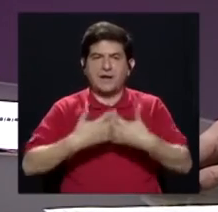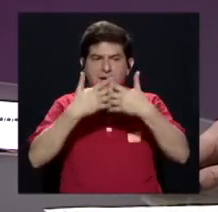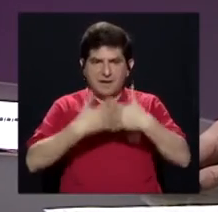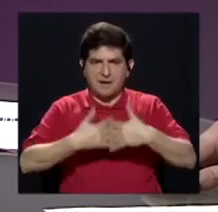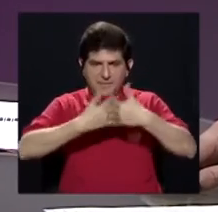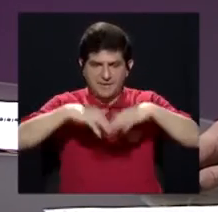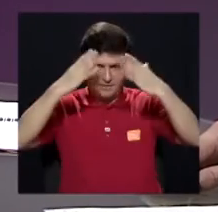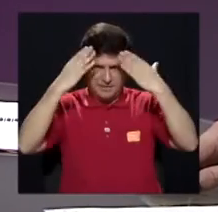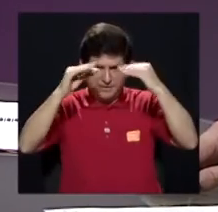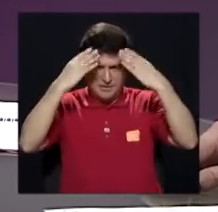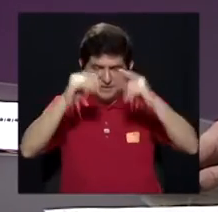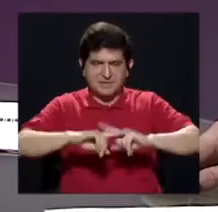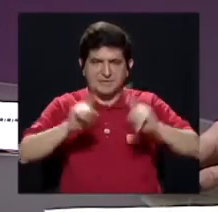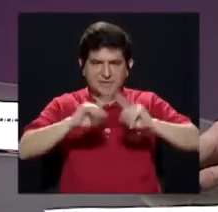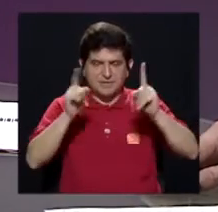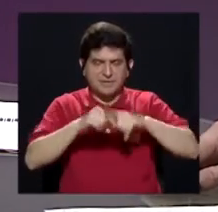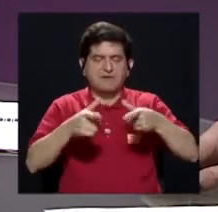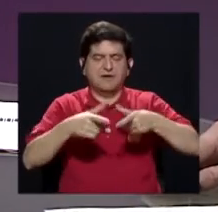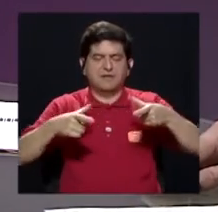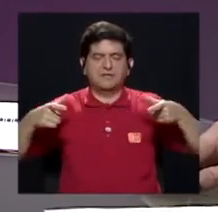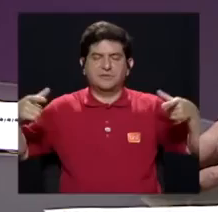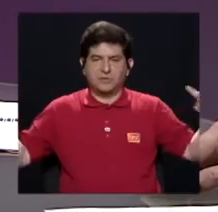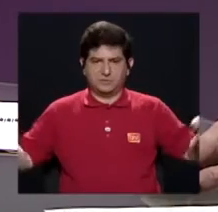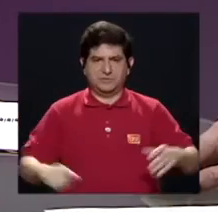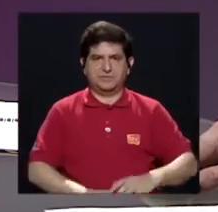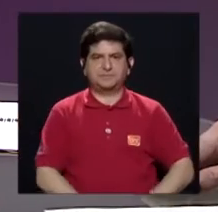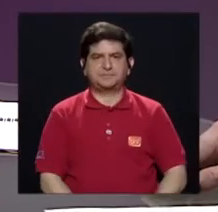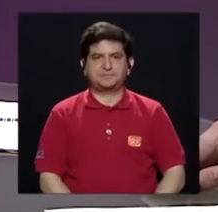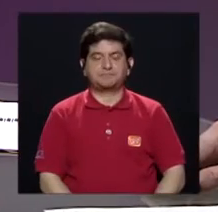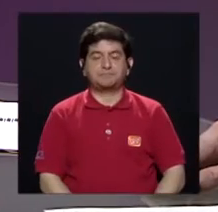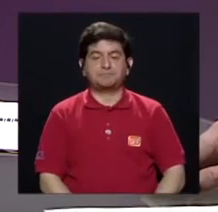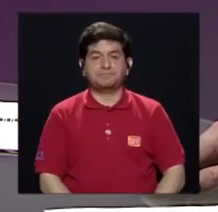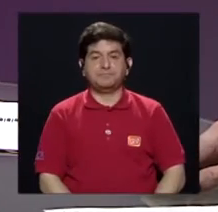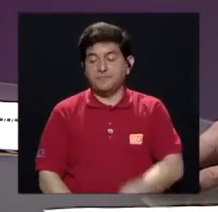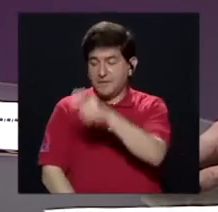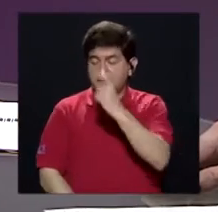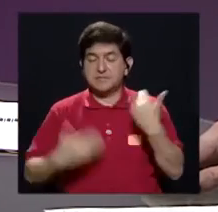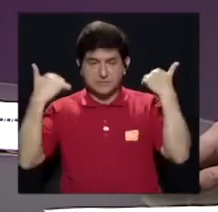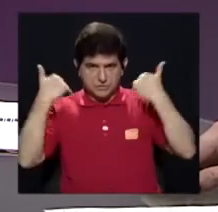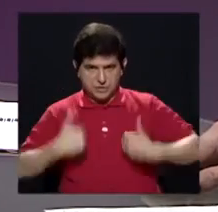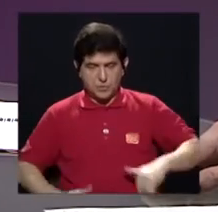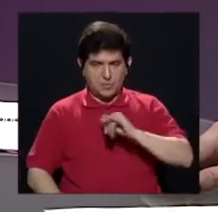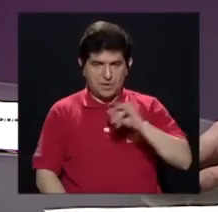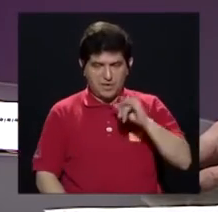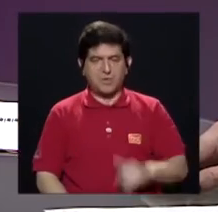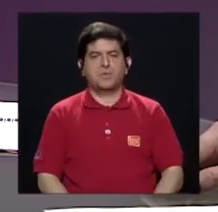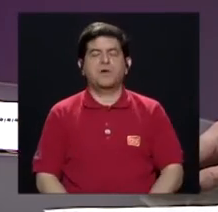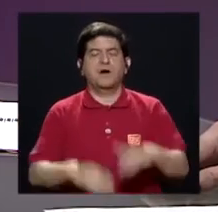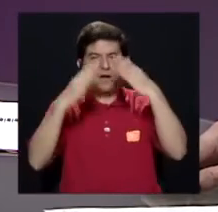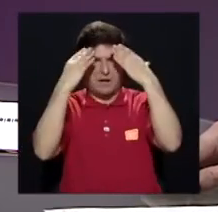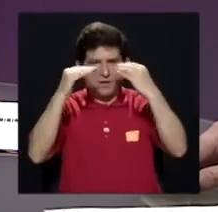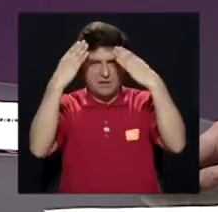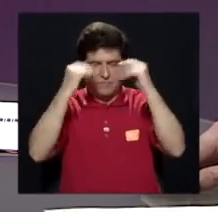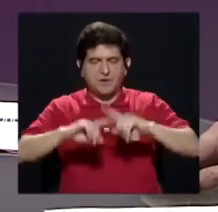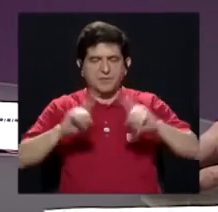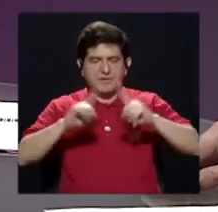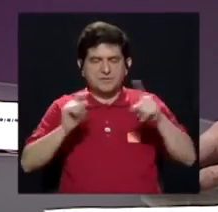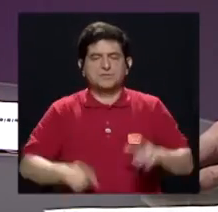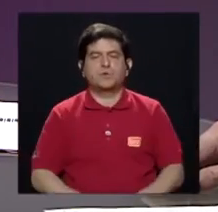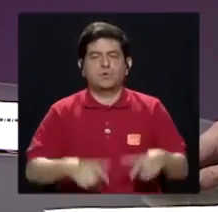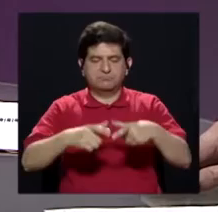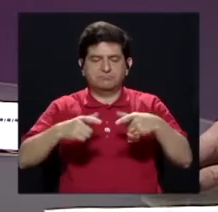perciben información en diferentes frecuencias, el ser humano también percibimos información en diferentes